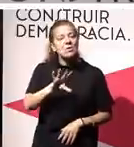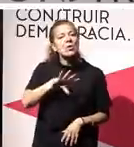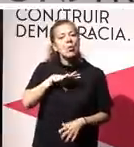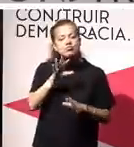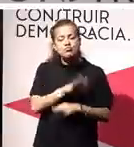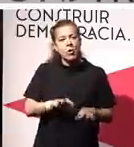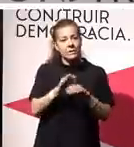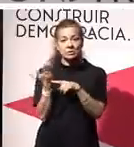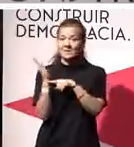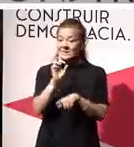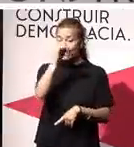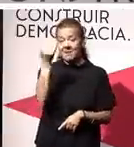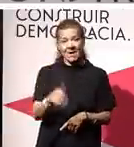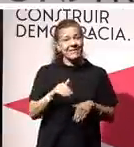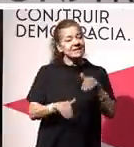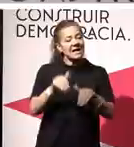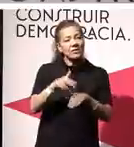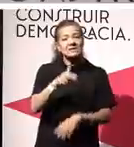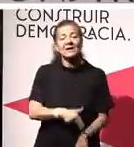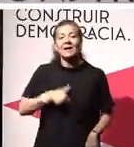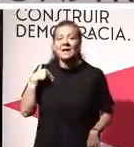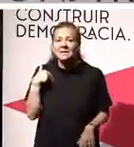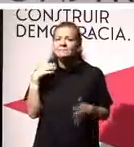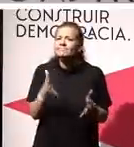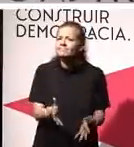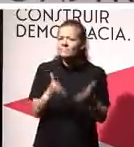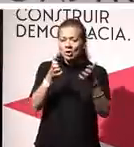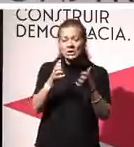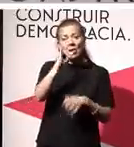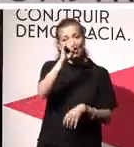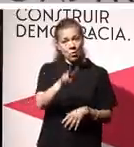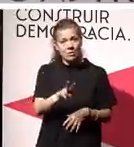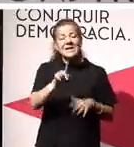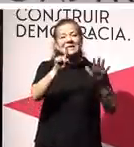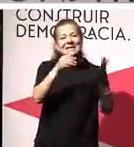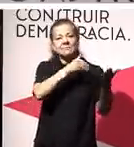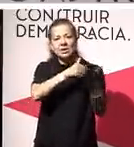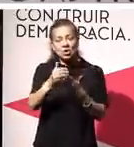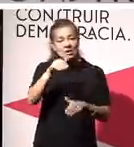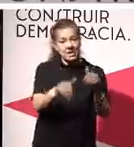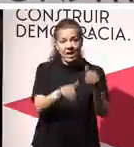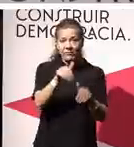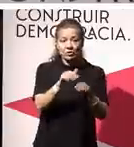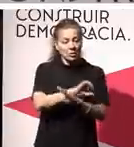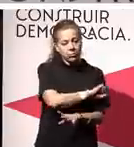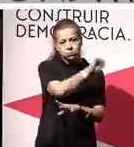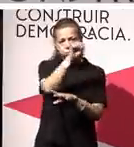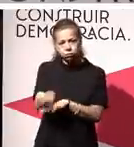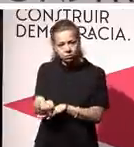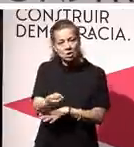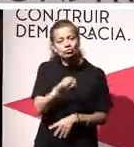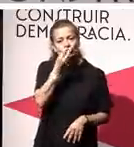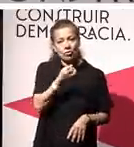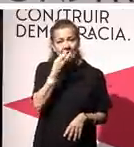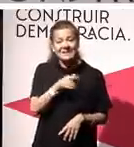se presenta por primera vez a las elecciones generales y obtiene con Izquierda Unida 6 millones de votos que superan al Partido